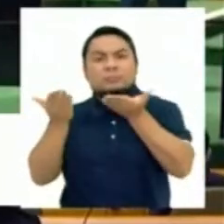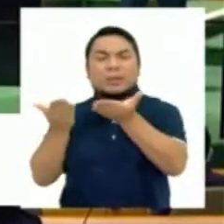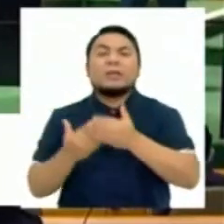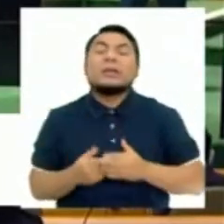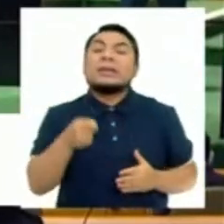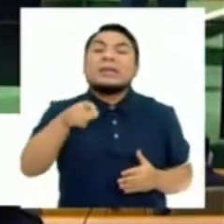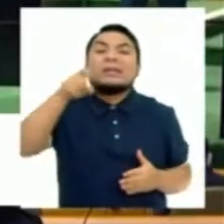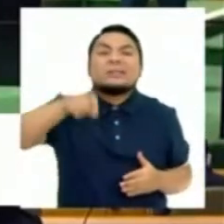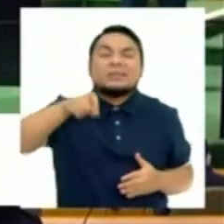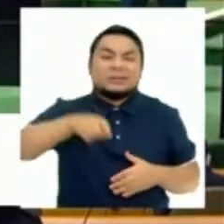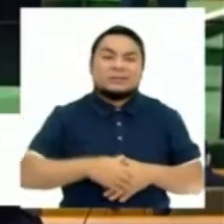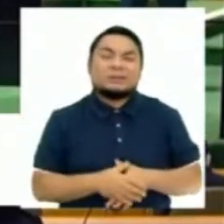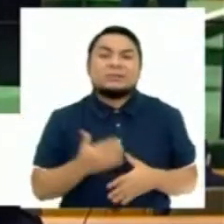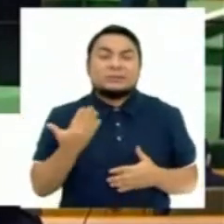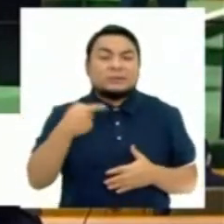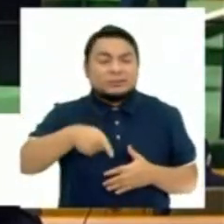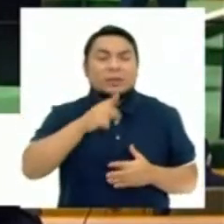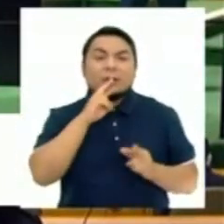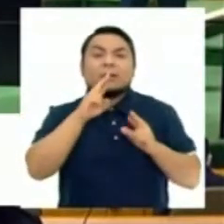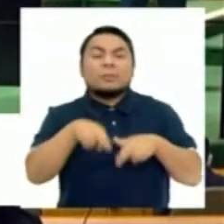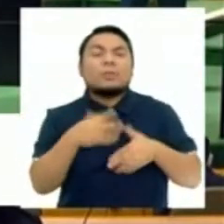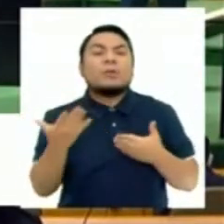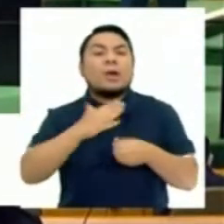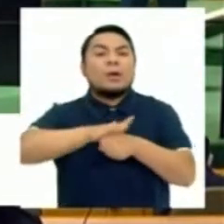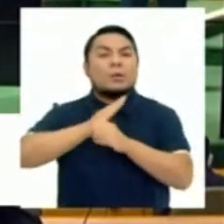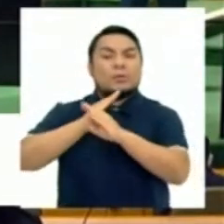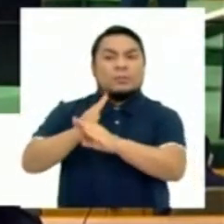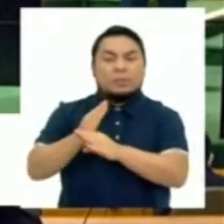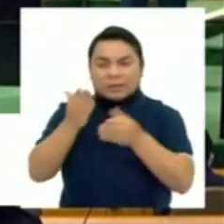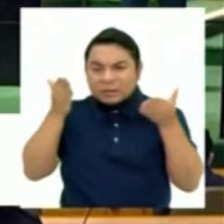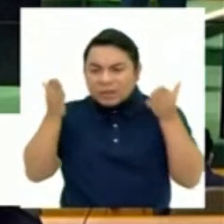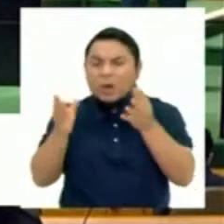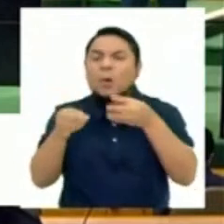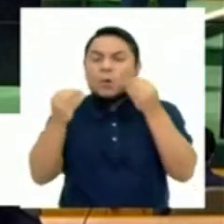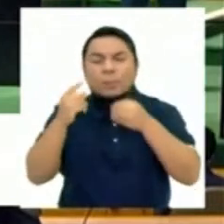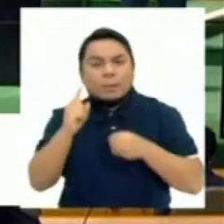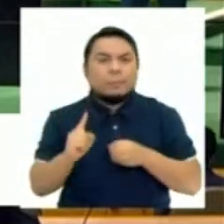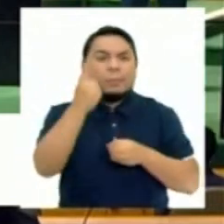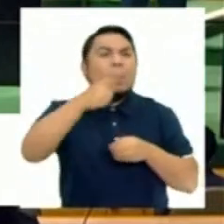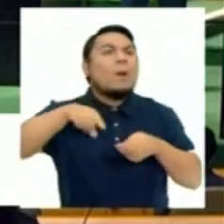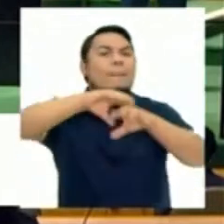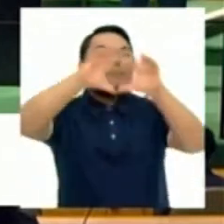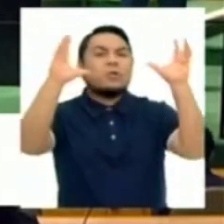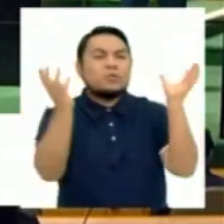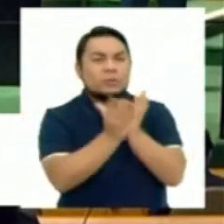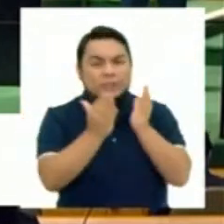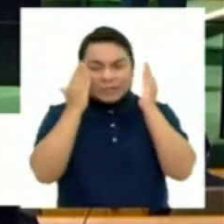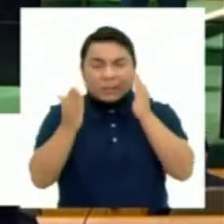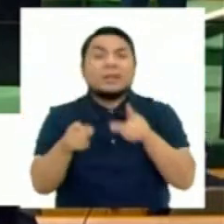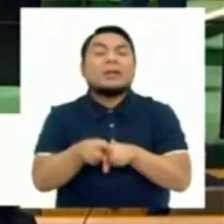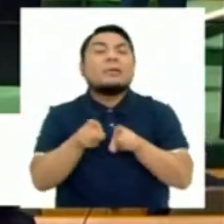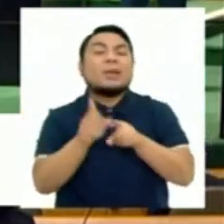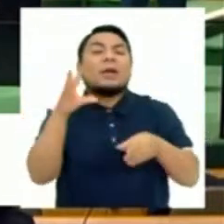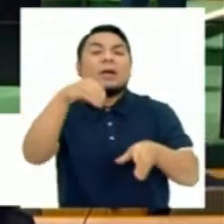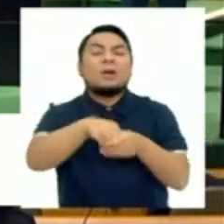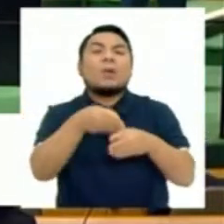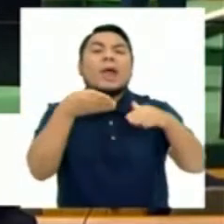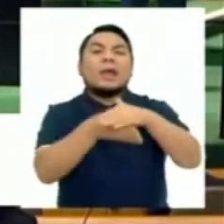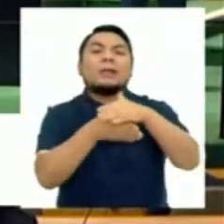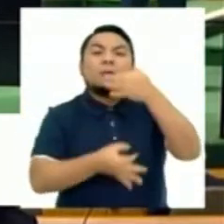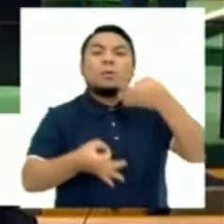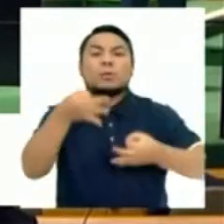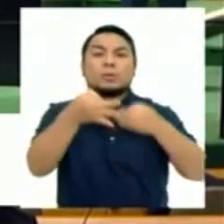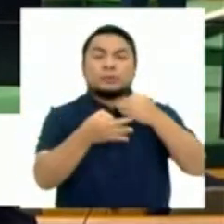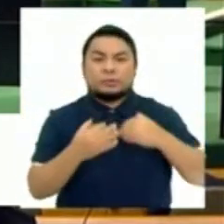se requieren en la respuesta a la COVID-19 como prioridad mundial, incluyendo un acceso